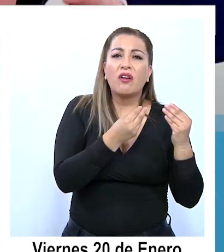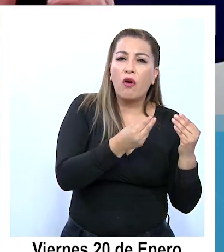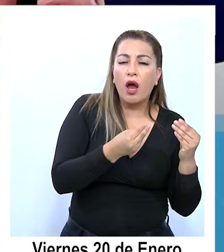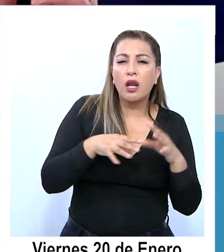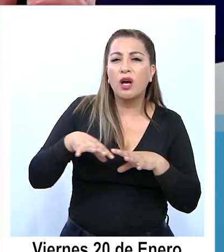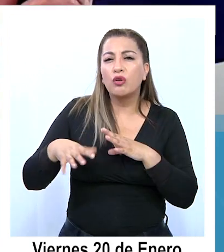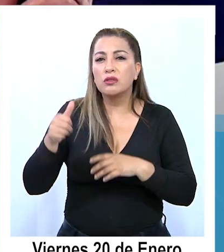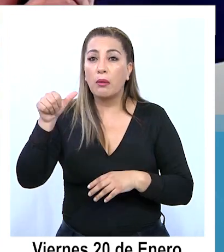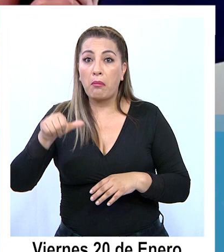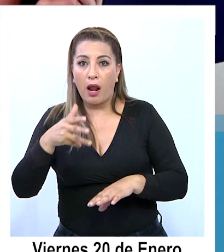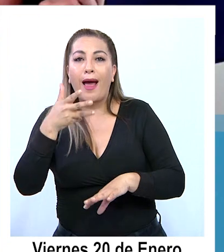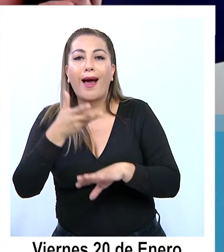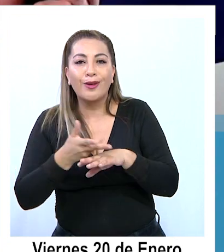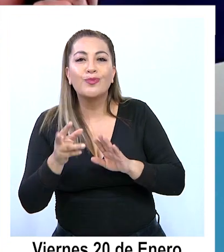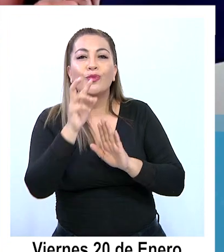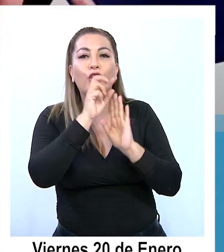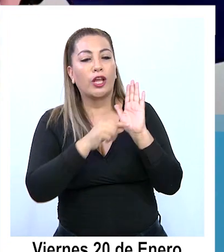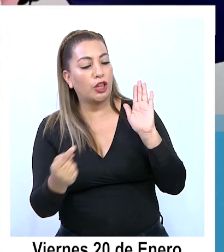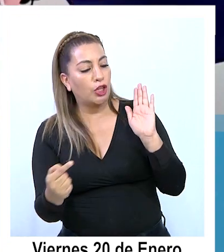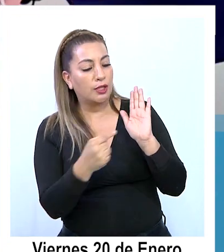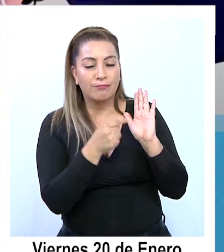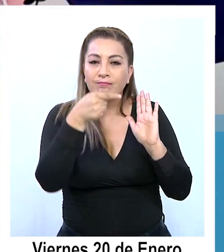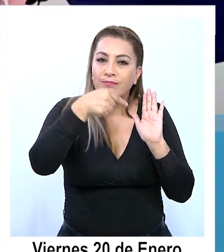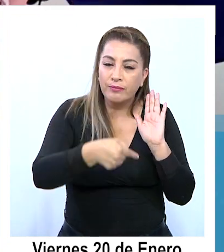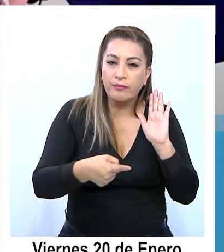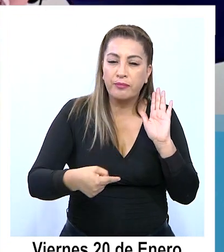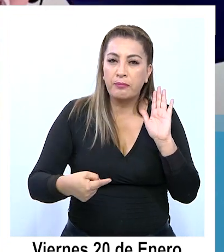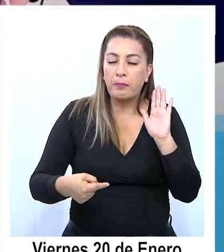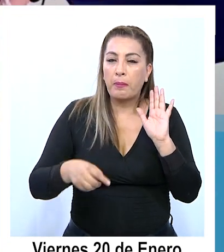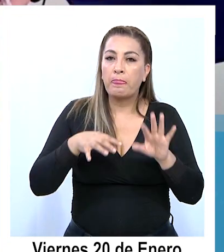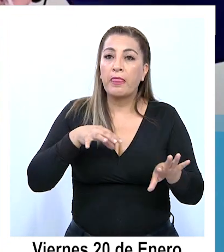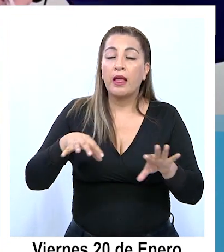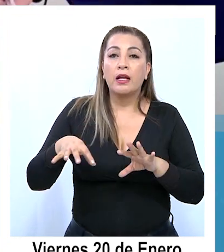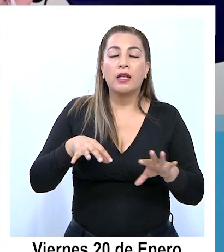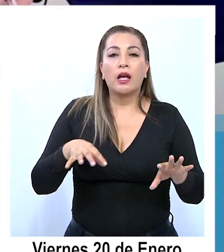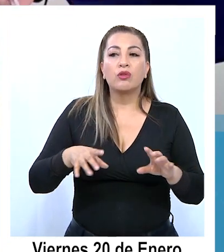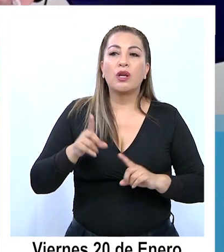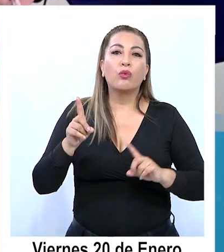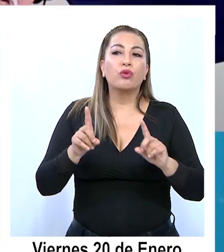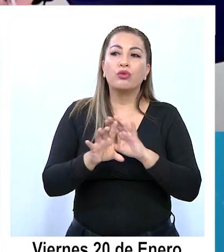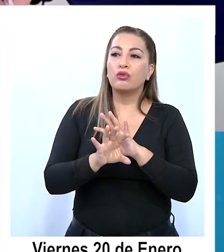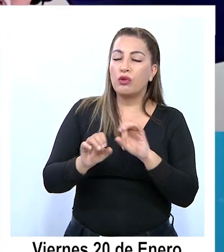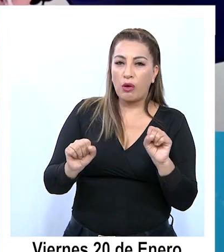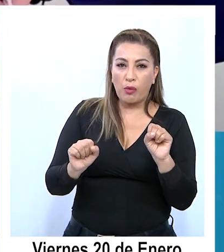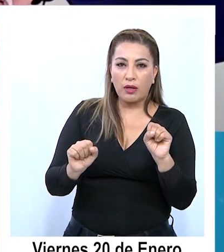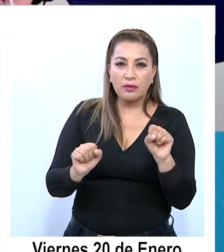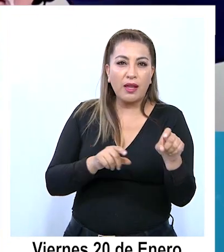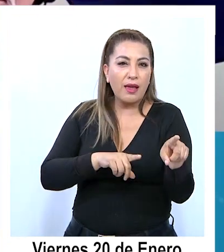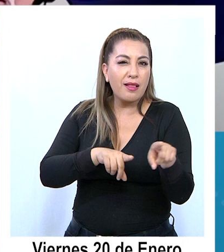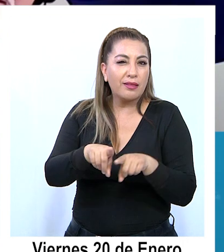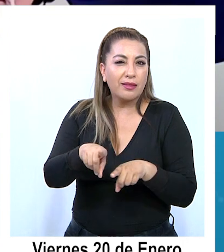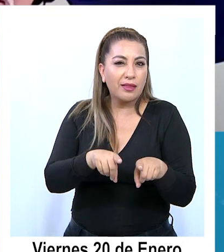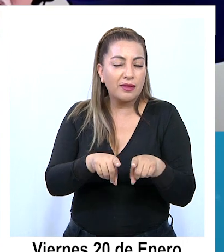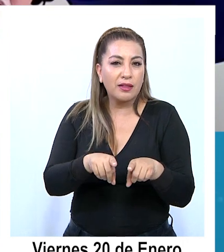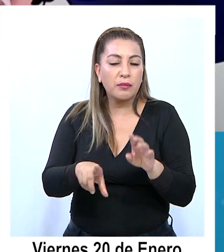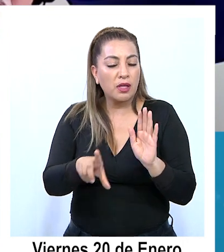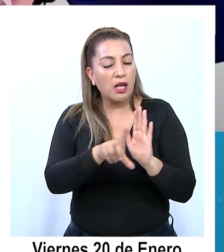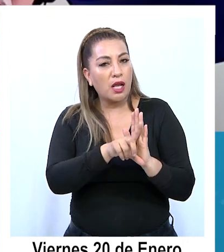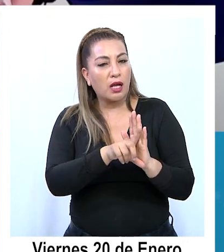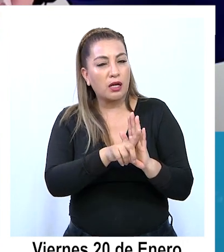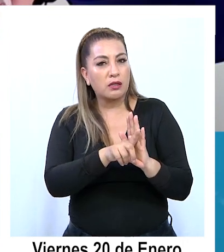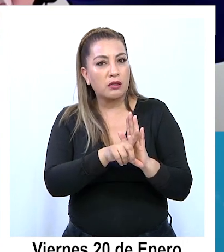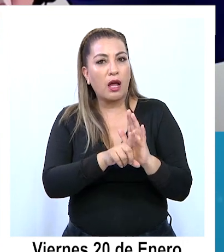pero estaba. Y ese proyecto, en las cosas que uno no puede estar de acuerdo, bueno, en su tramitación legal, tú puedes